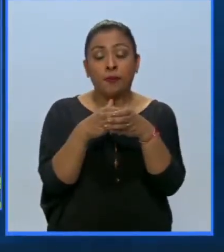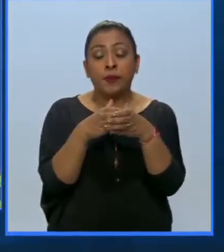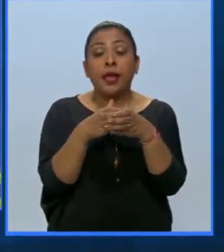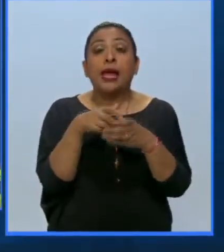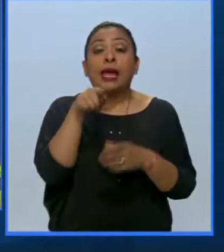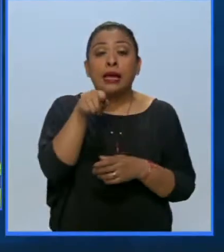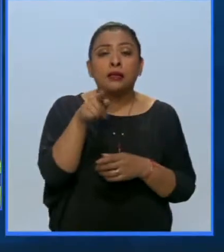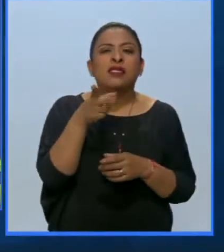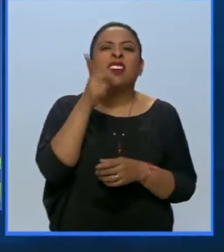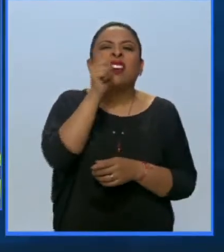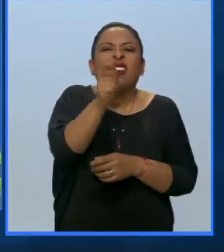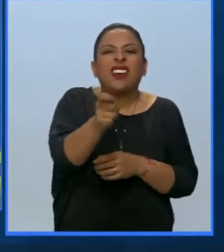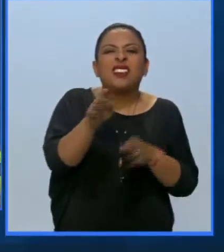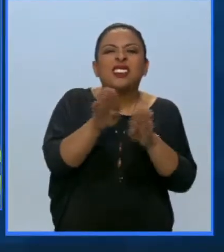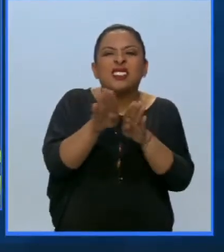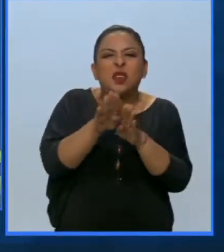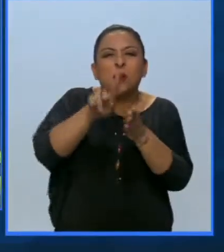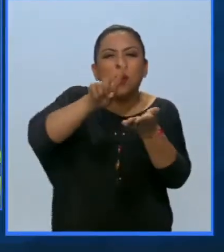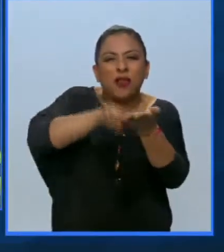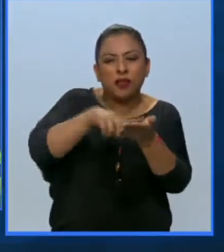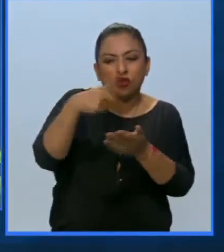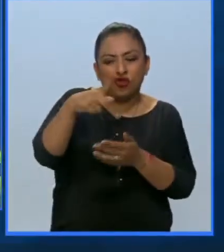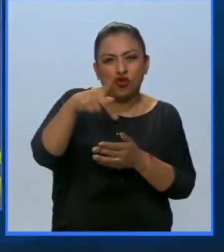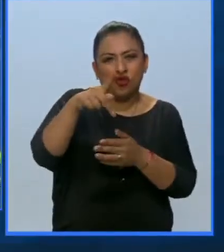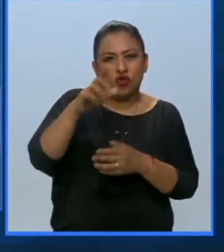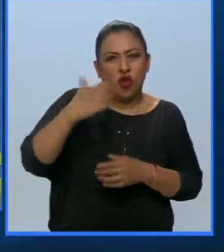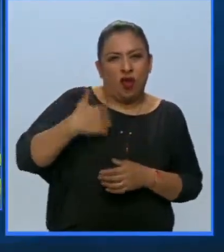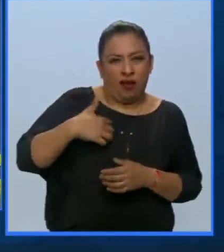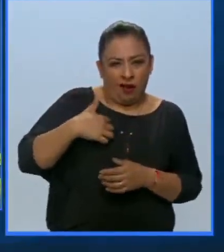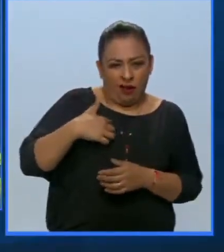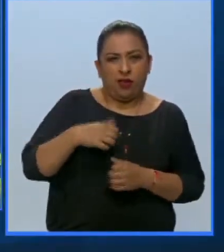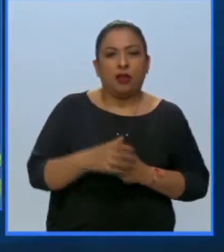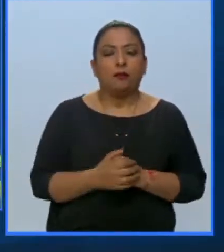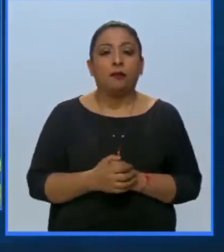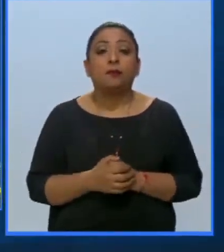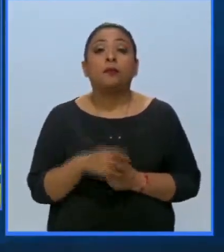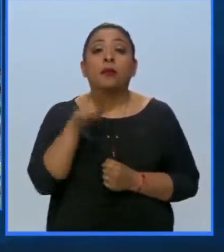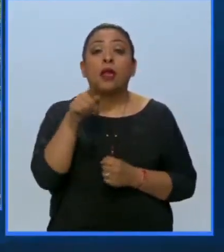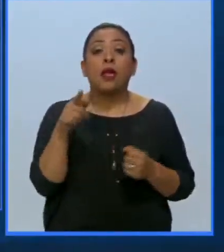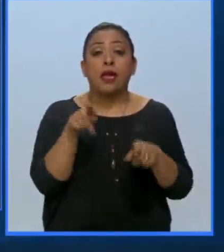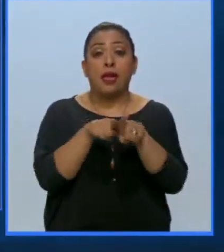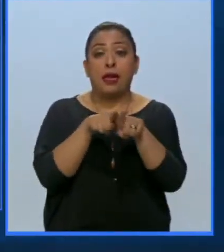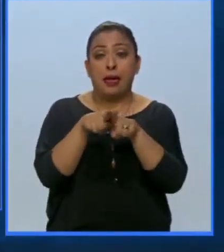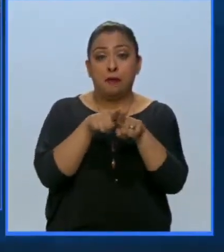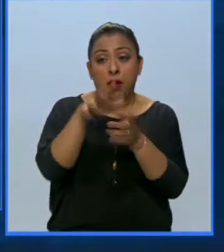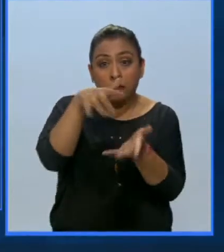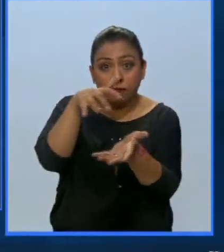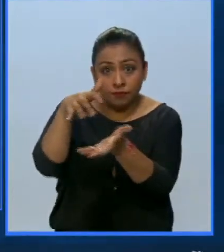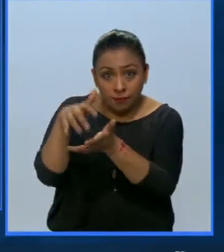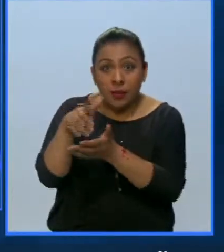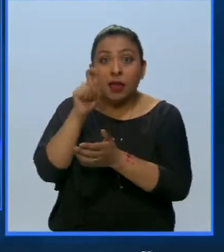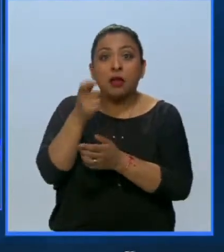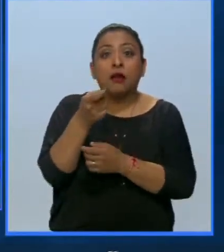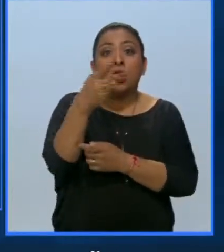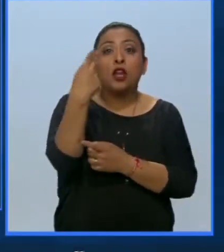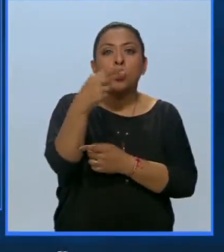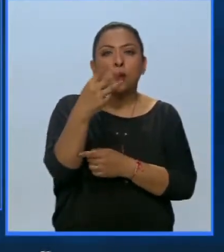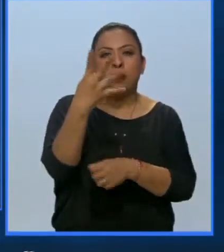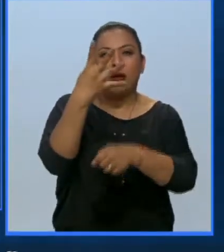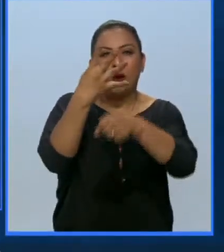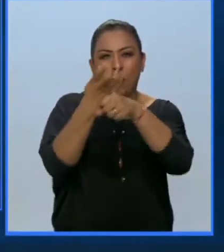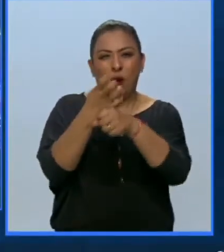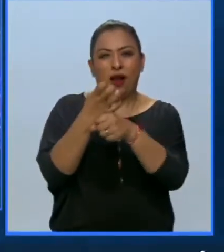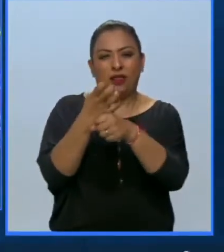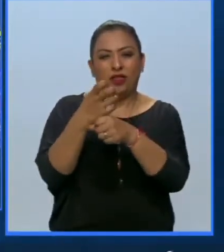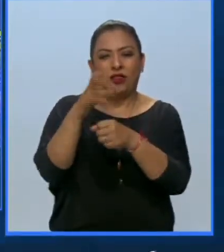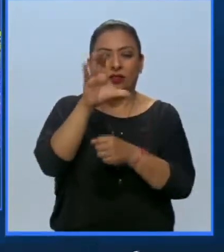al que definen como folk del Bajo Canadá. Les Frères Cueilleurs, Los Hermanos Recolectores, es el nombre de su cuarto y más reciente